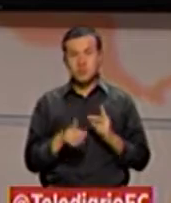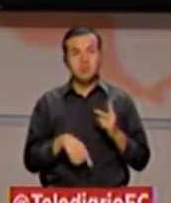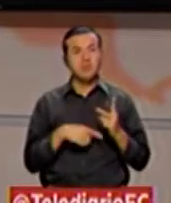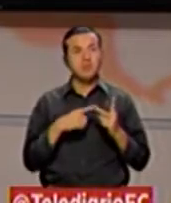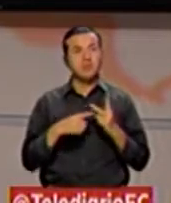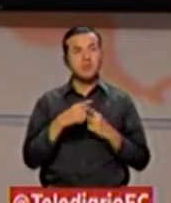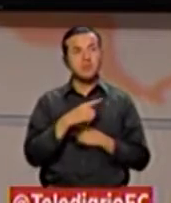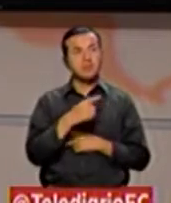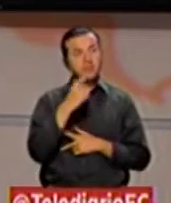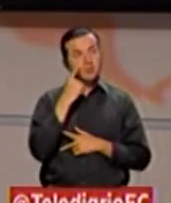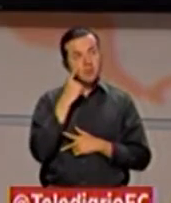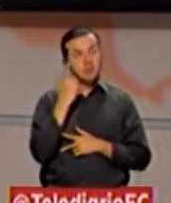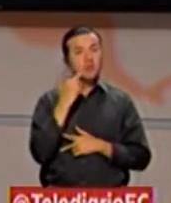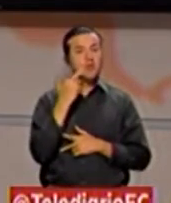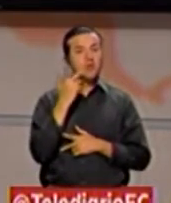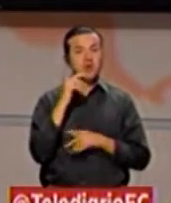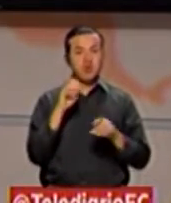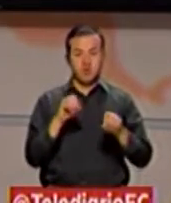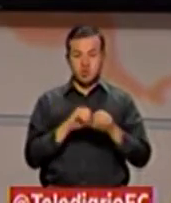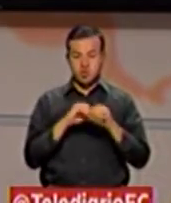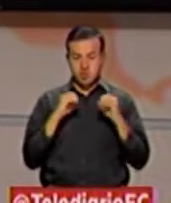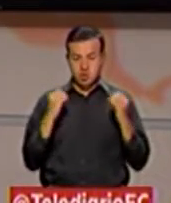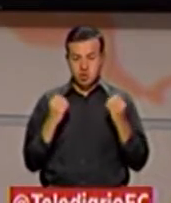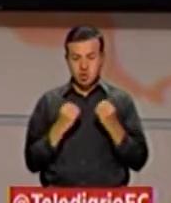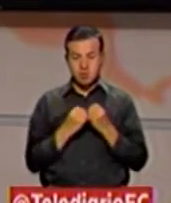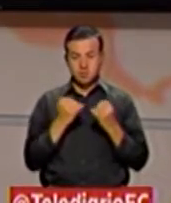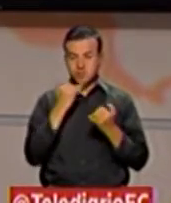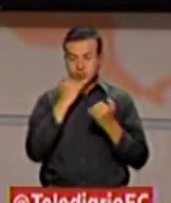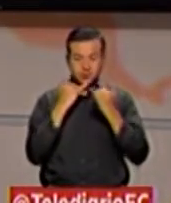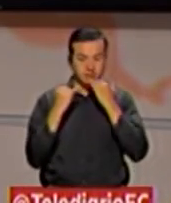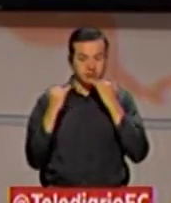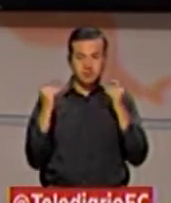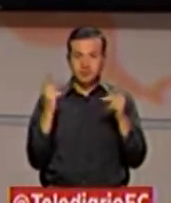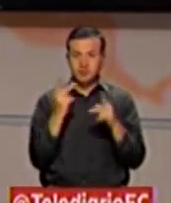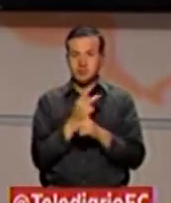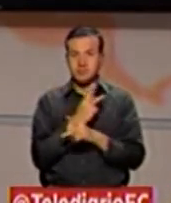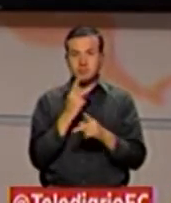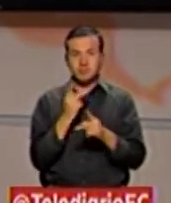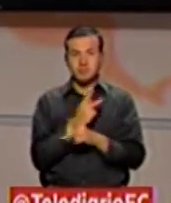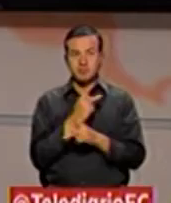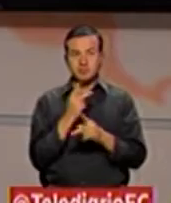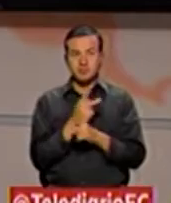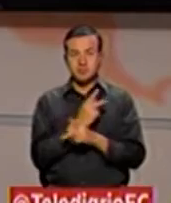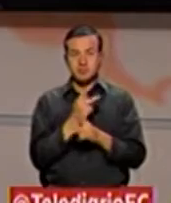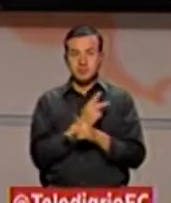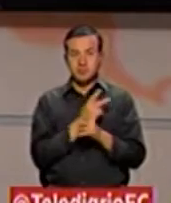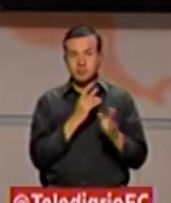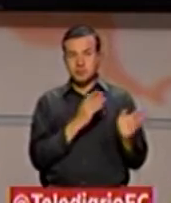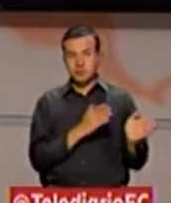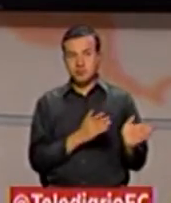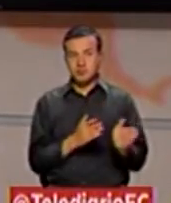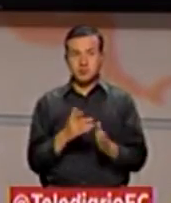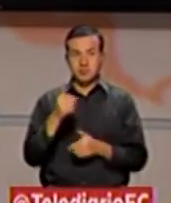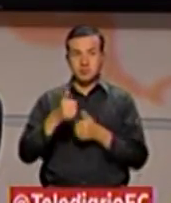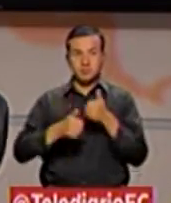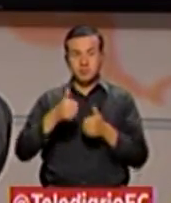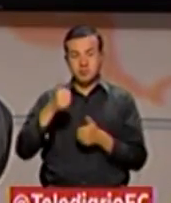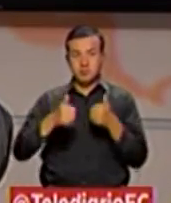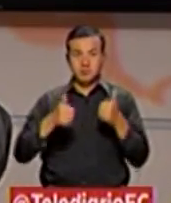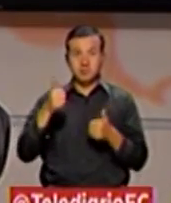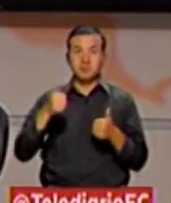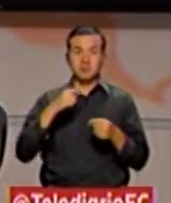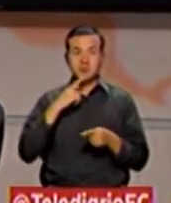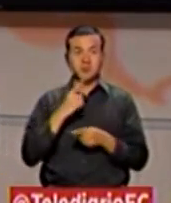también una organización delictiva que estaba estructurada con mandos